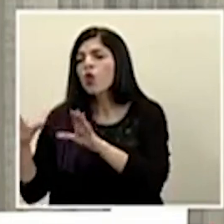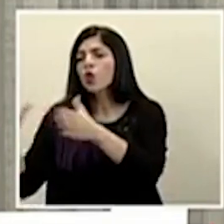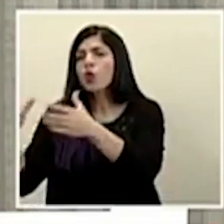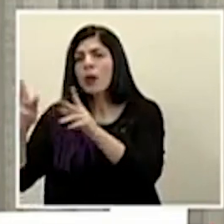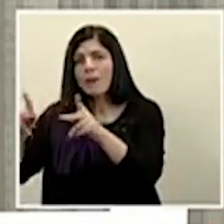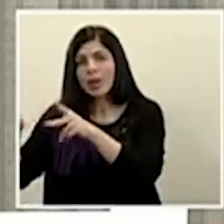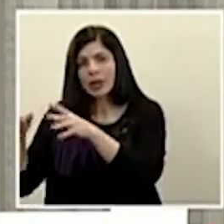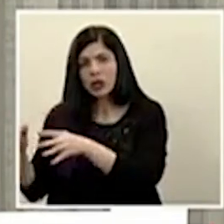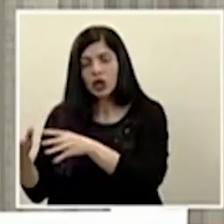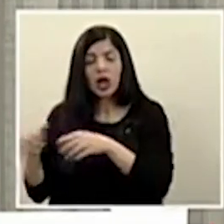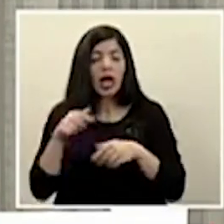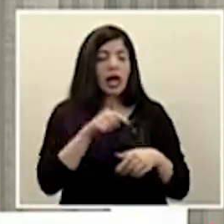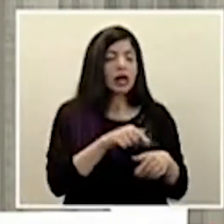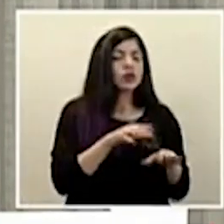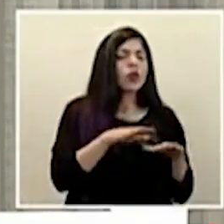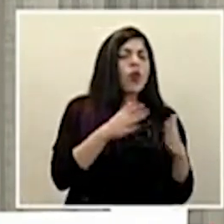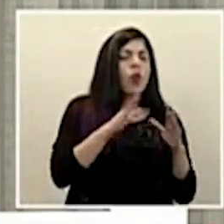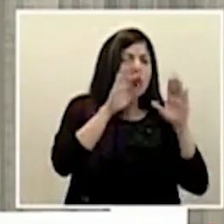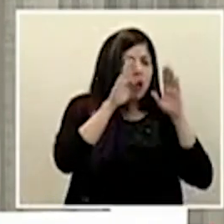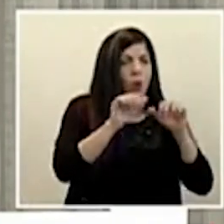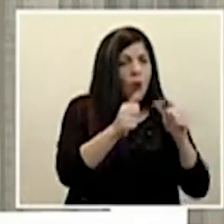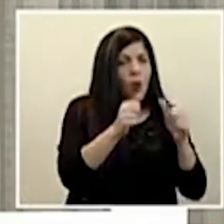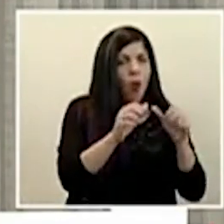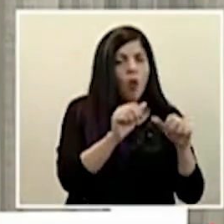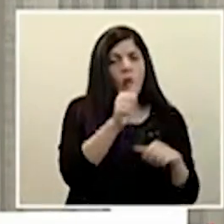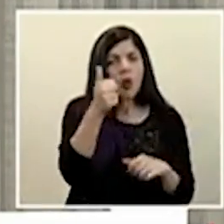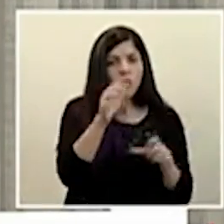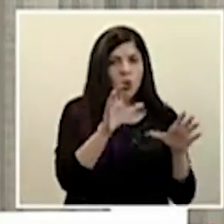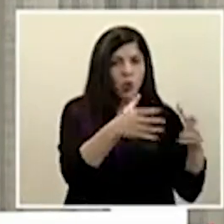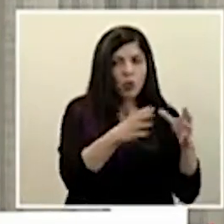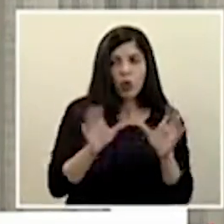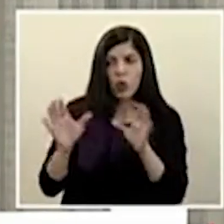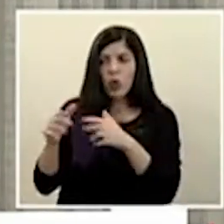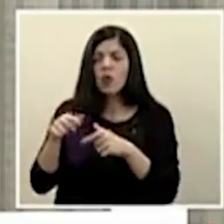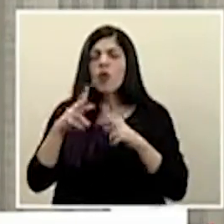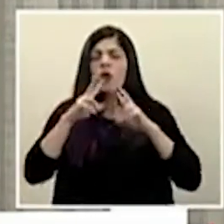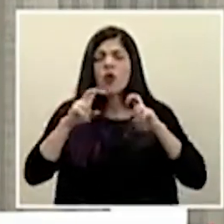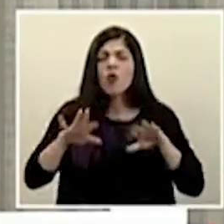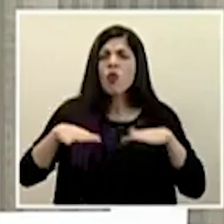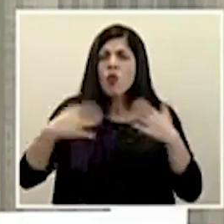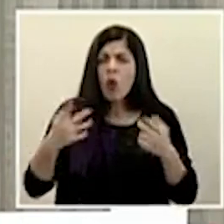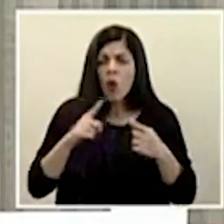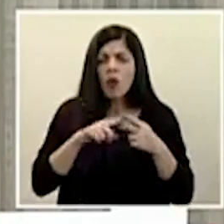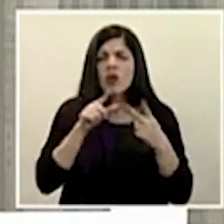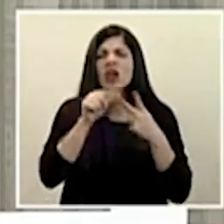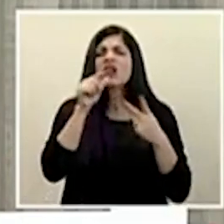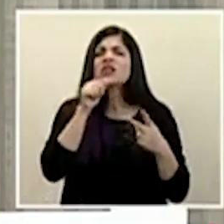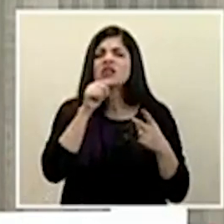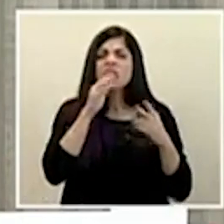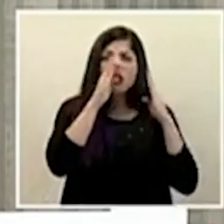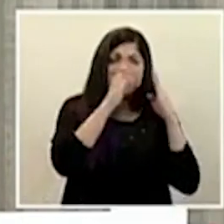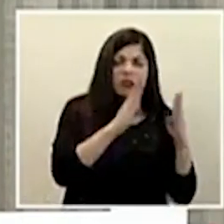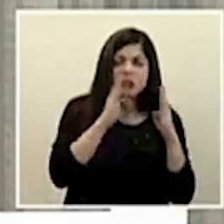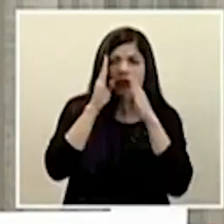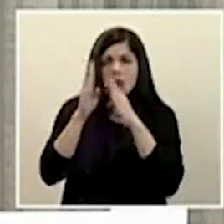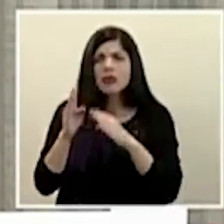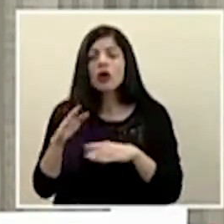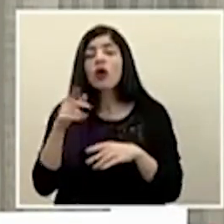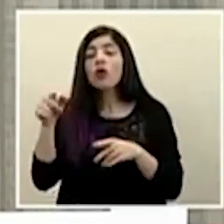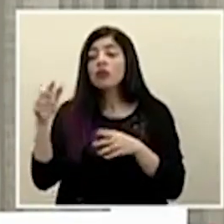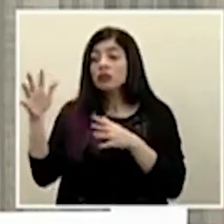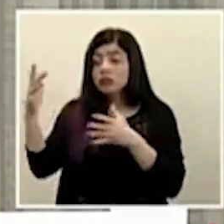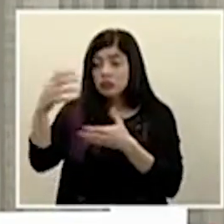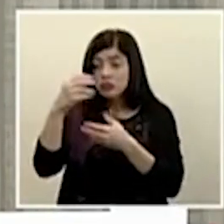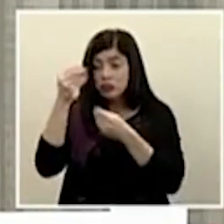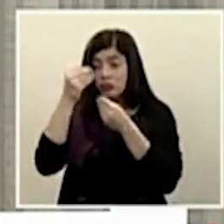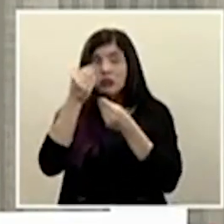las instituciones, cómo se hará el proceso de análisis, cómo se rendirán las cuentas a los distintos órganos de